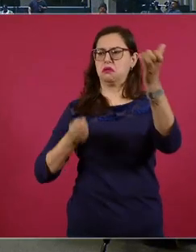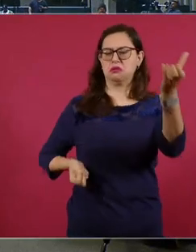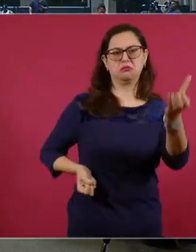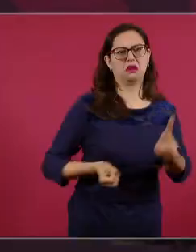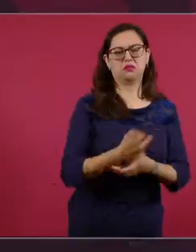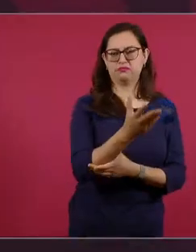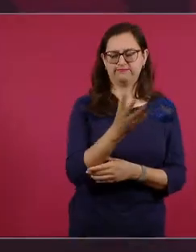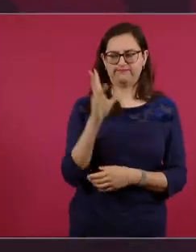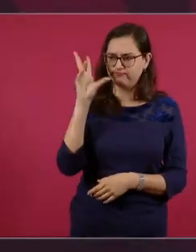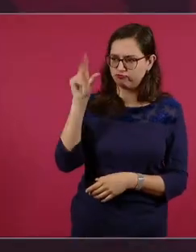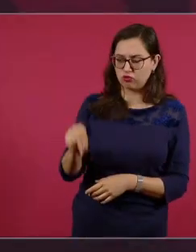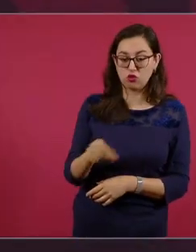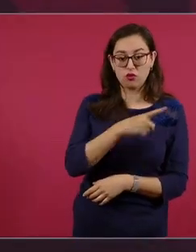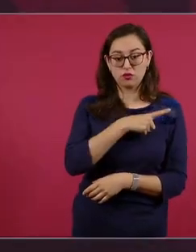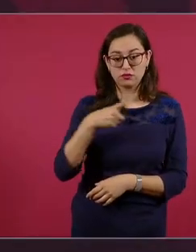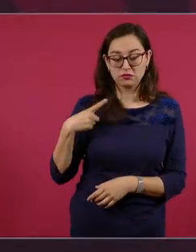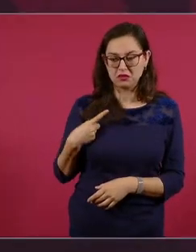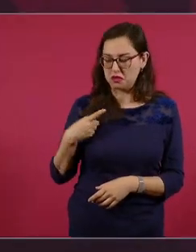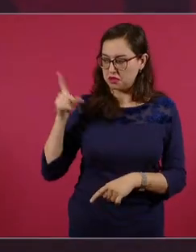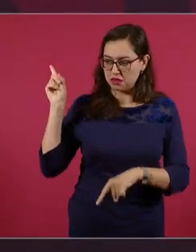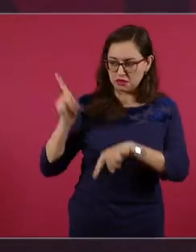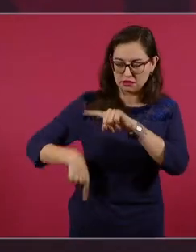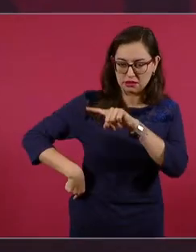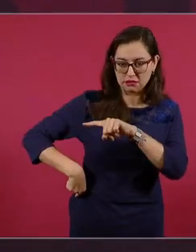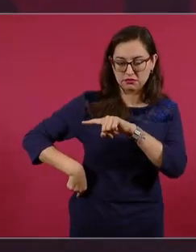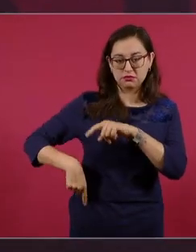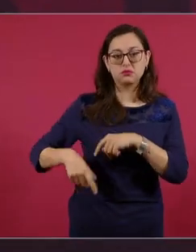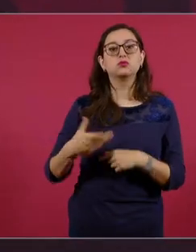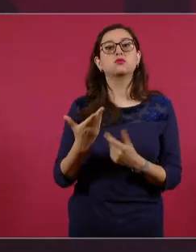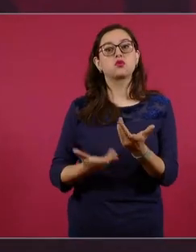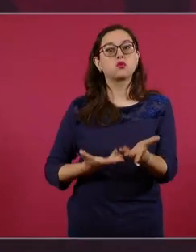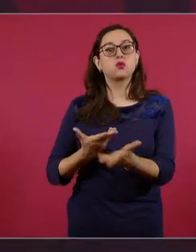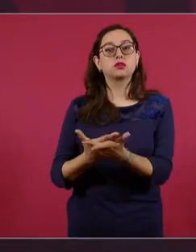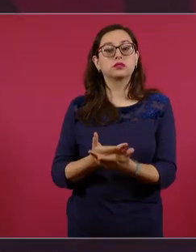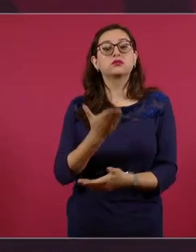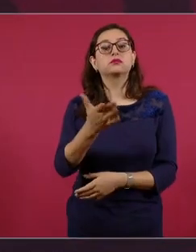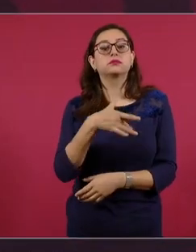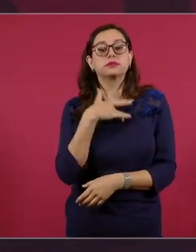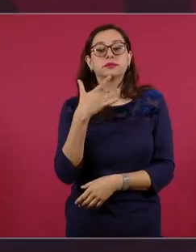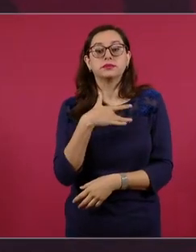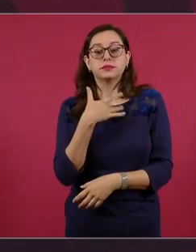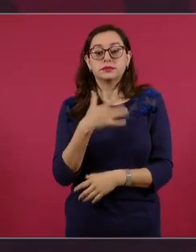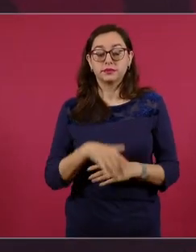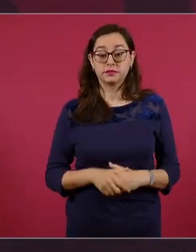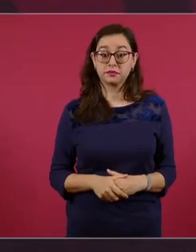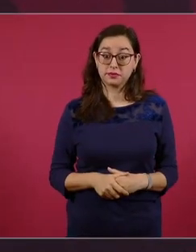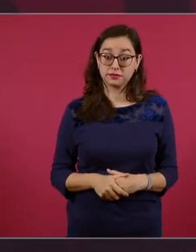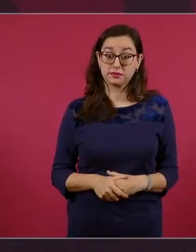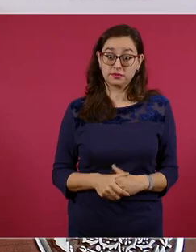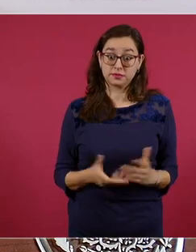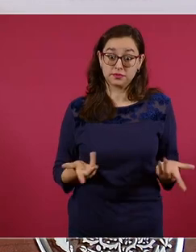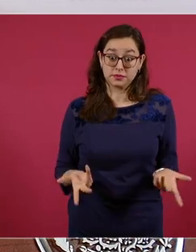signifique ir mejorando, ¿no?, la impartición de justicia